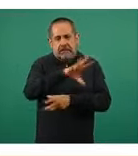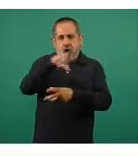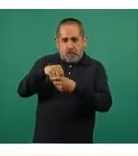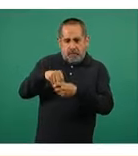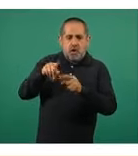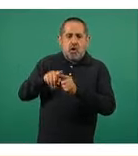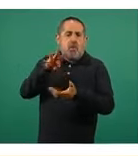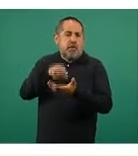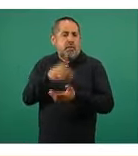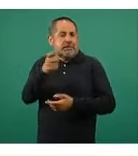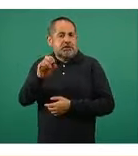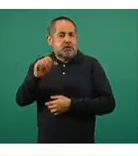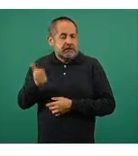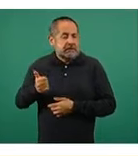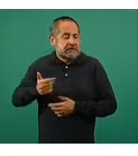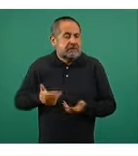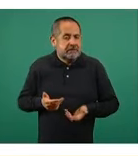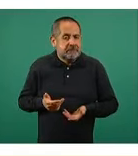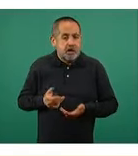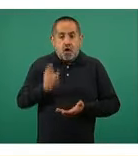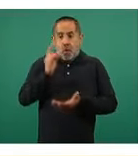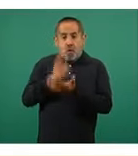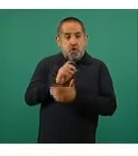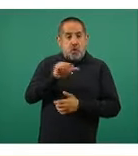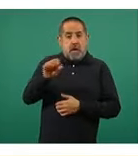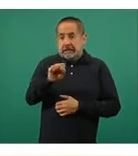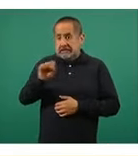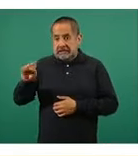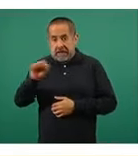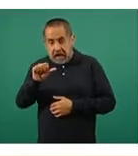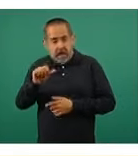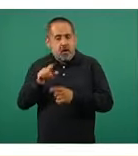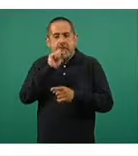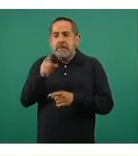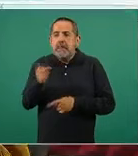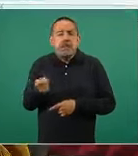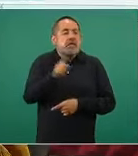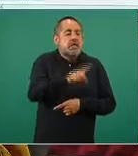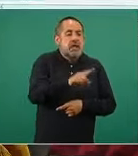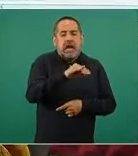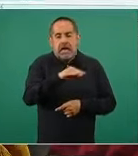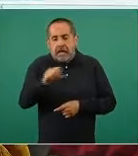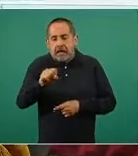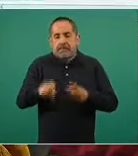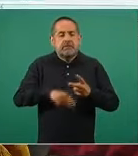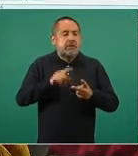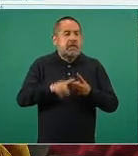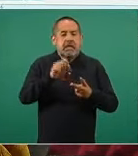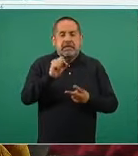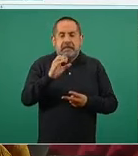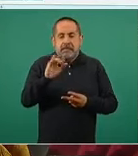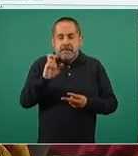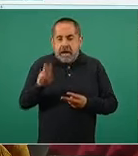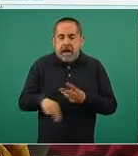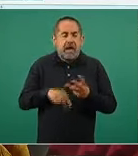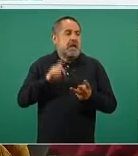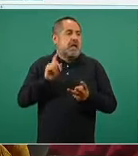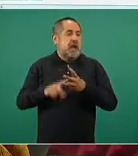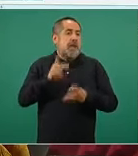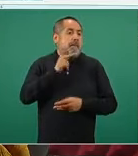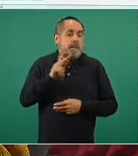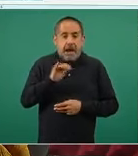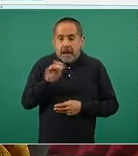al sector, me refiero a que no solo son de la Secretaría de Salud, sino que son de IMSS, IMSS Bienestar, obviamente de